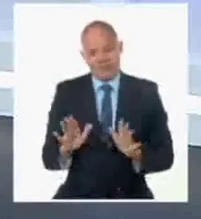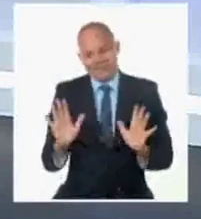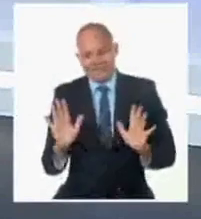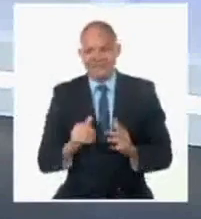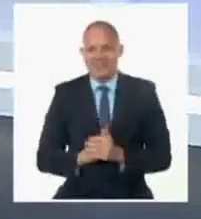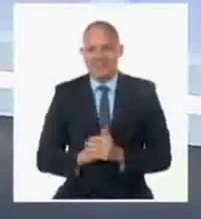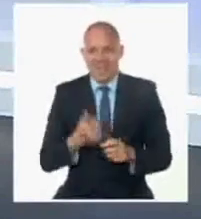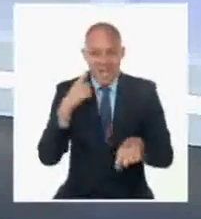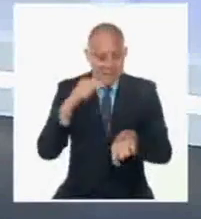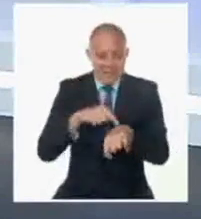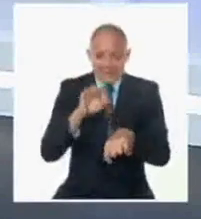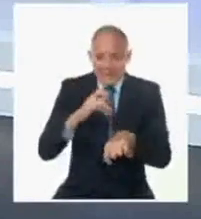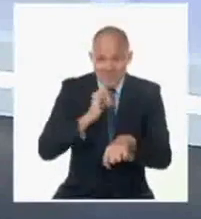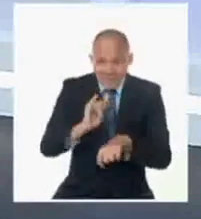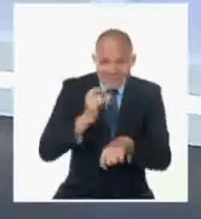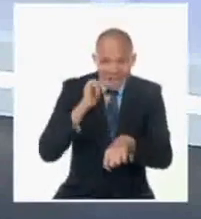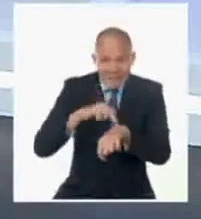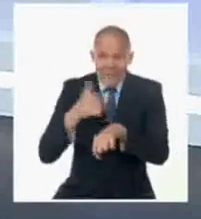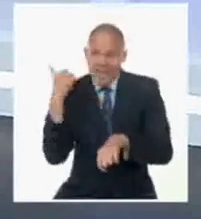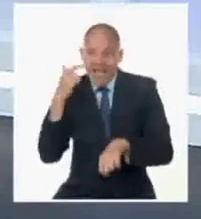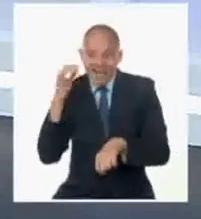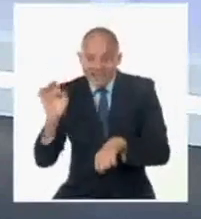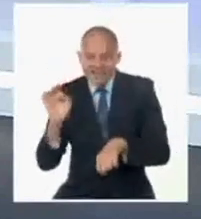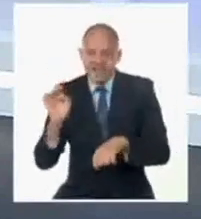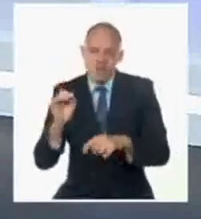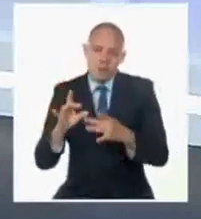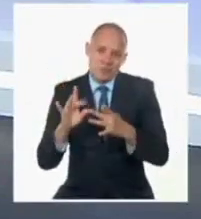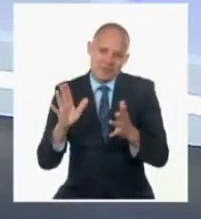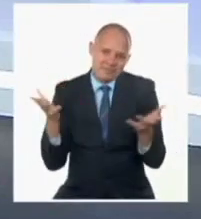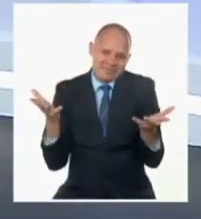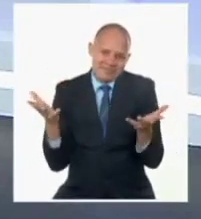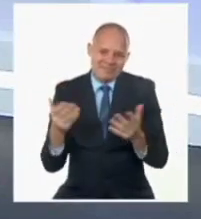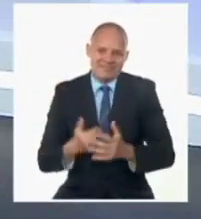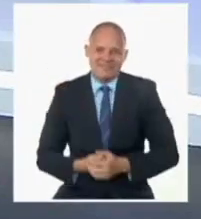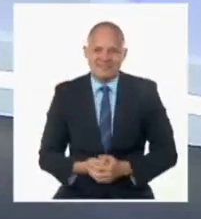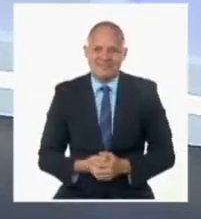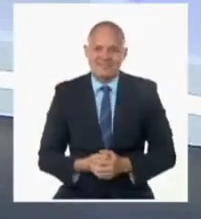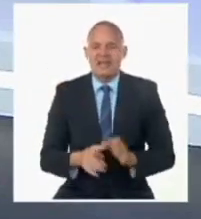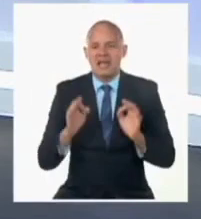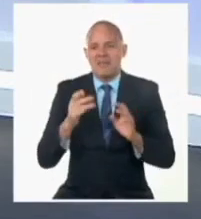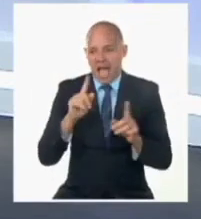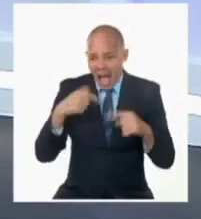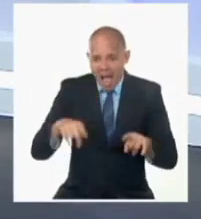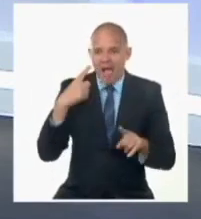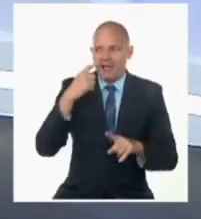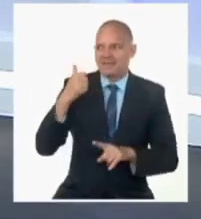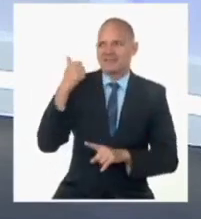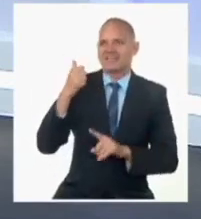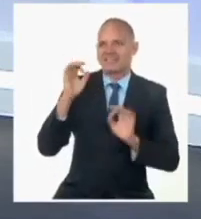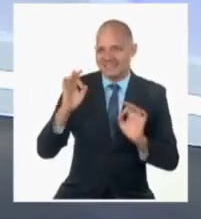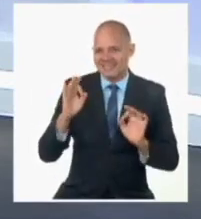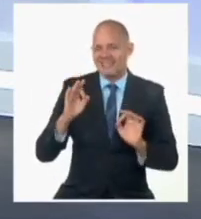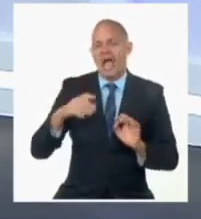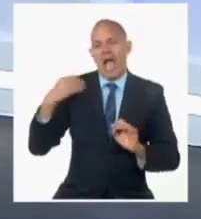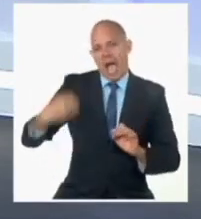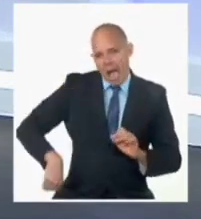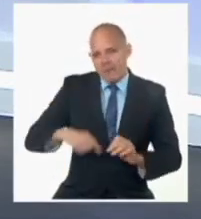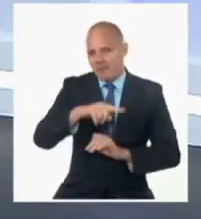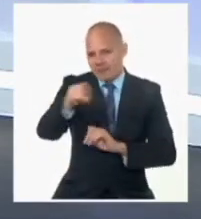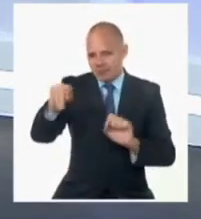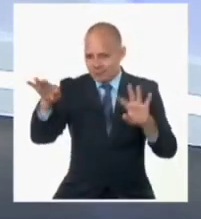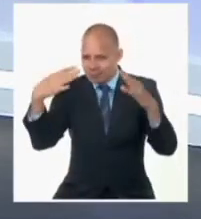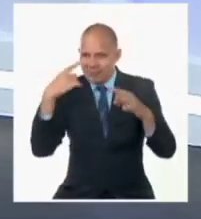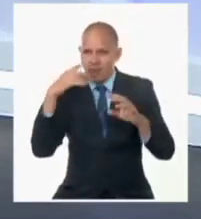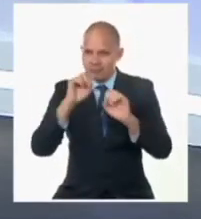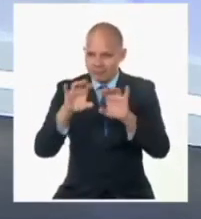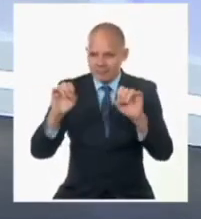señal del noticiero estelar con la transmisión en vivo de Tele Rebelde y fuimos testigos para disfrutar juntos a través de los